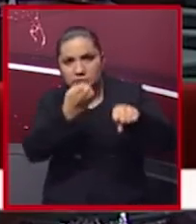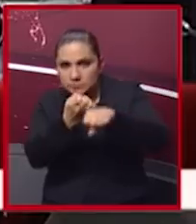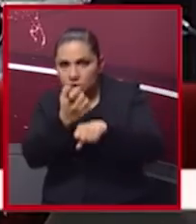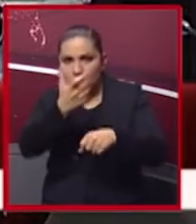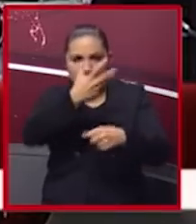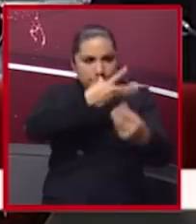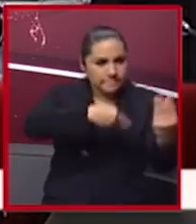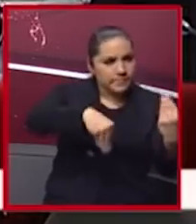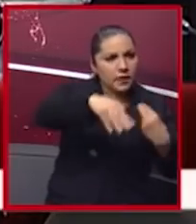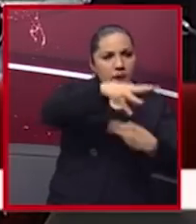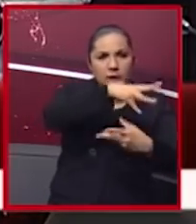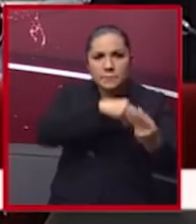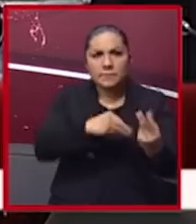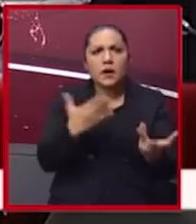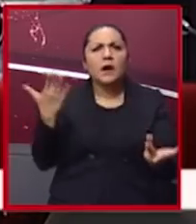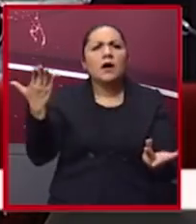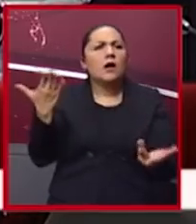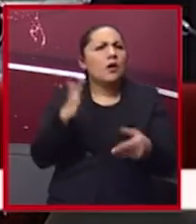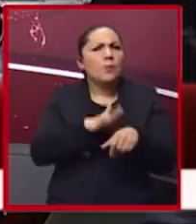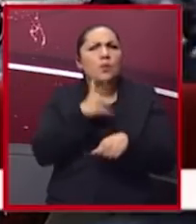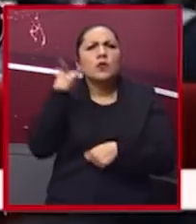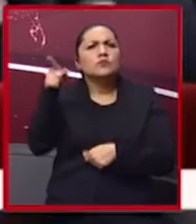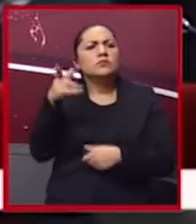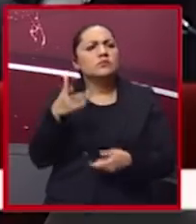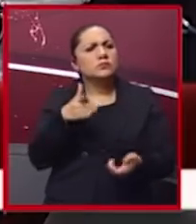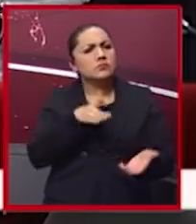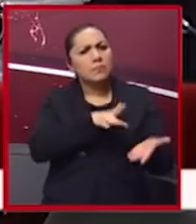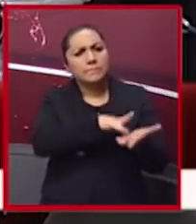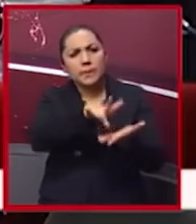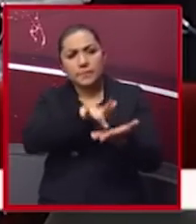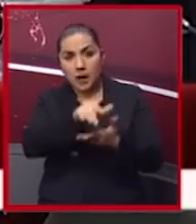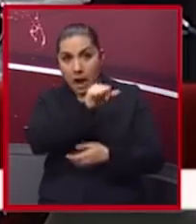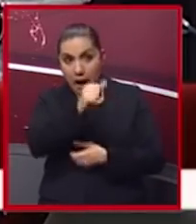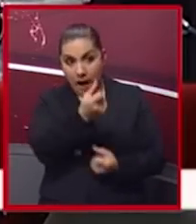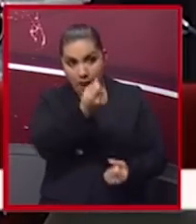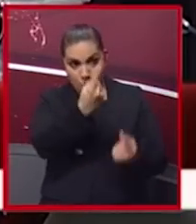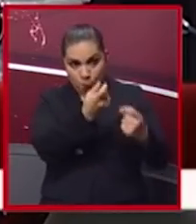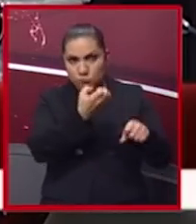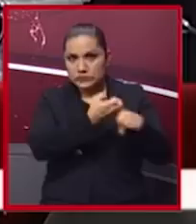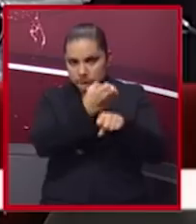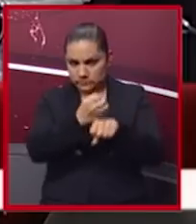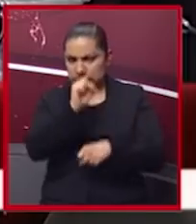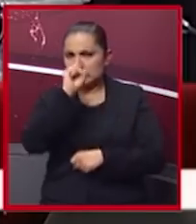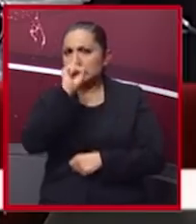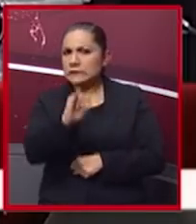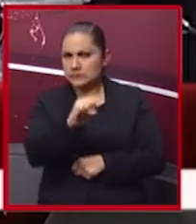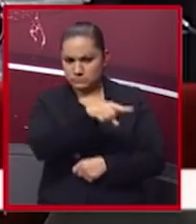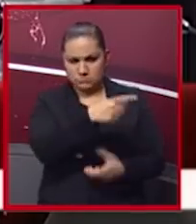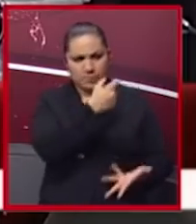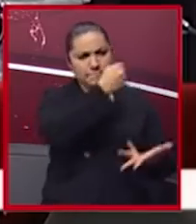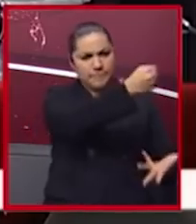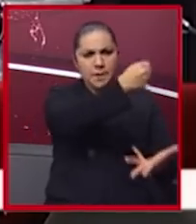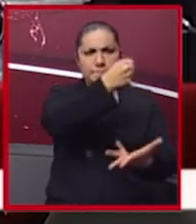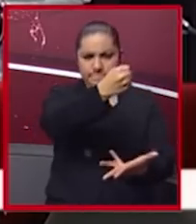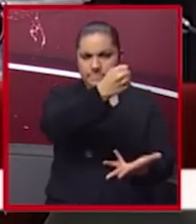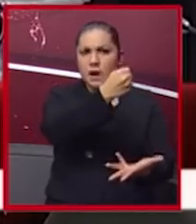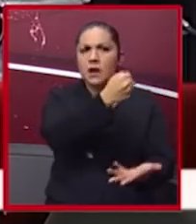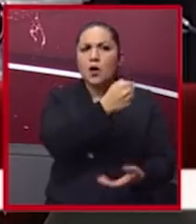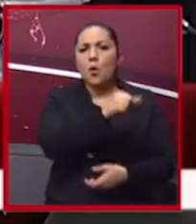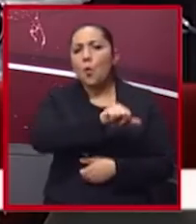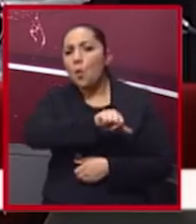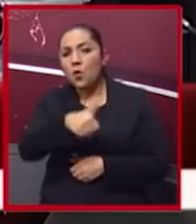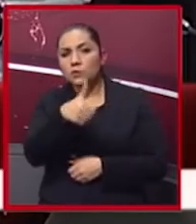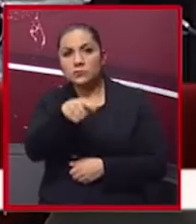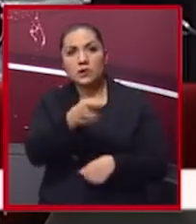suceda? ¿A qué estados sí se les aumentará en mayor o menor medida esas participaciones y cuáles estados de nuestro